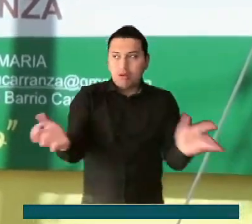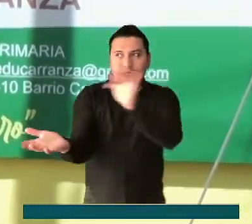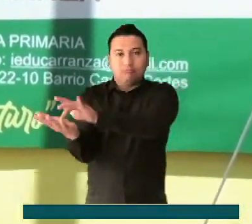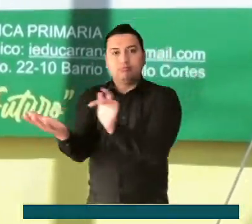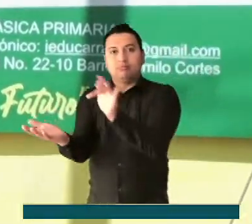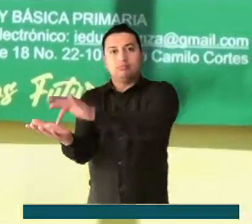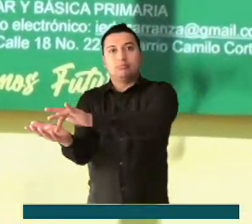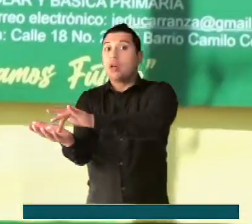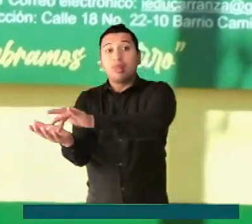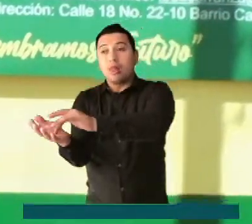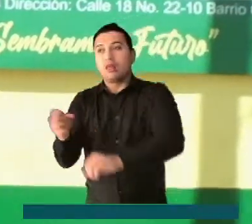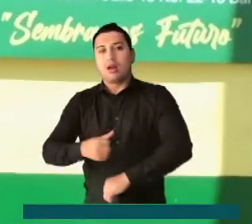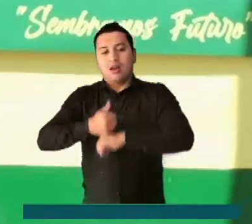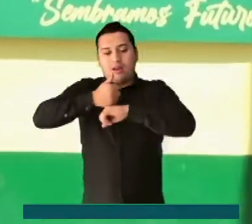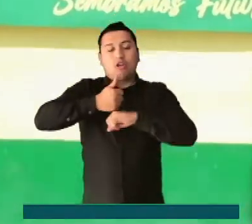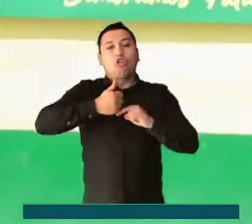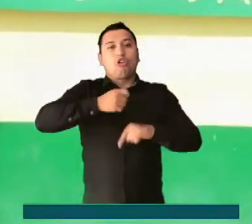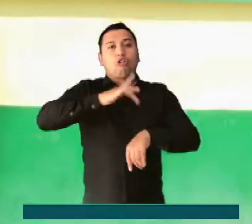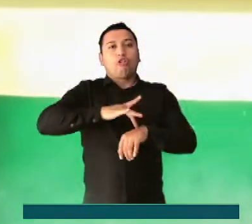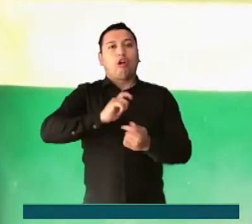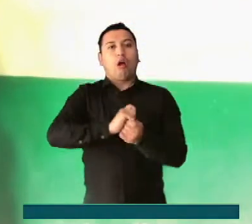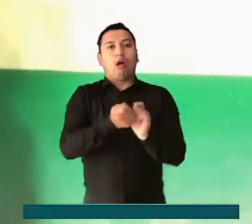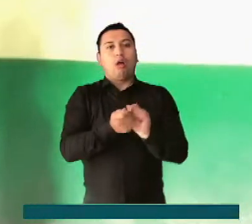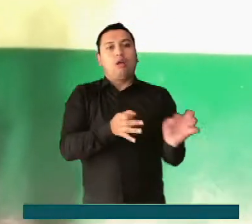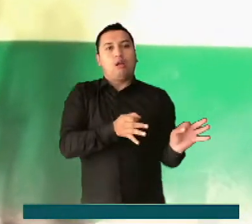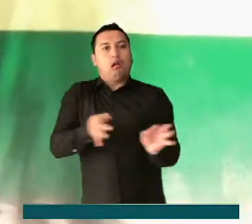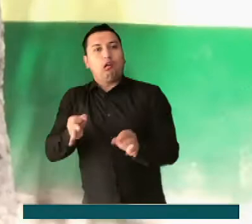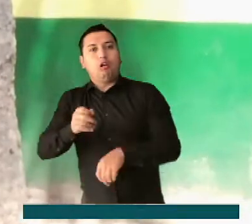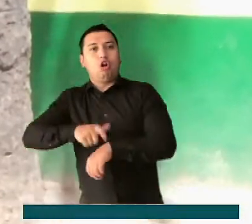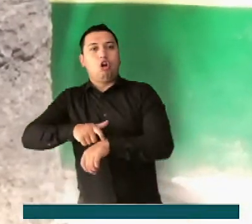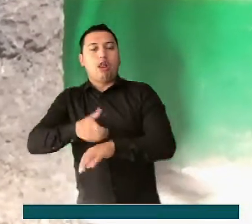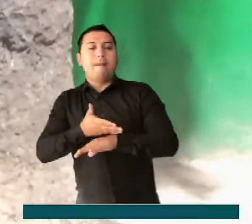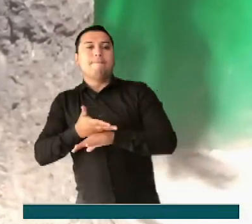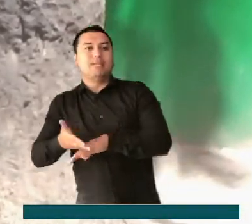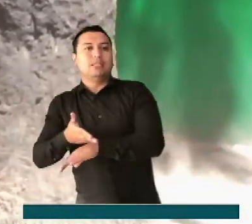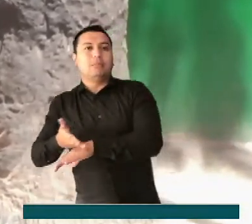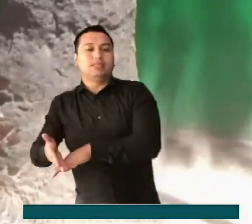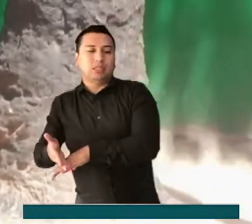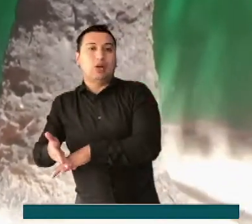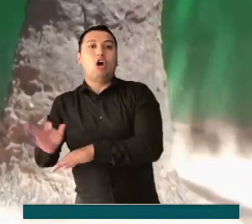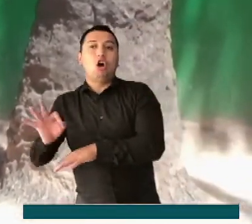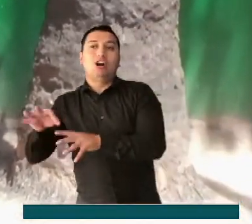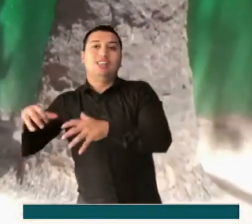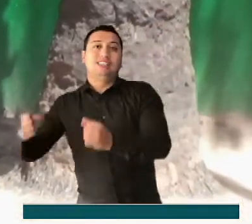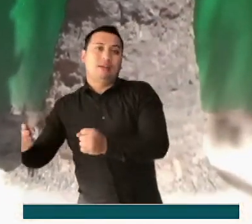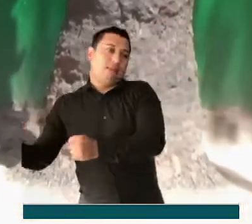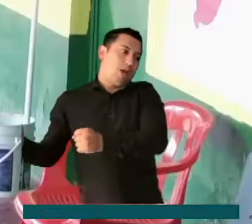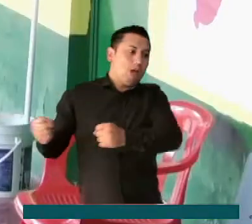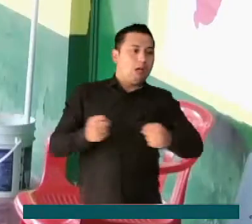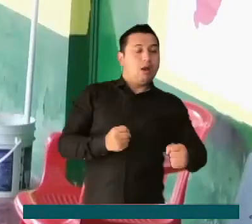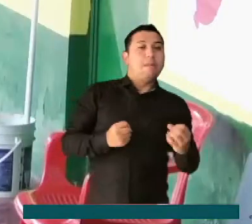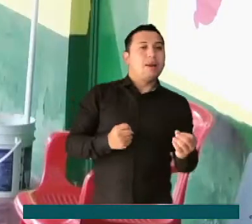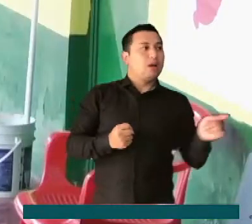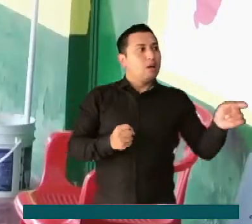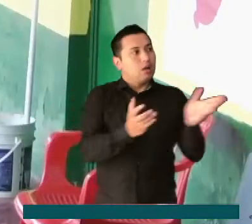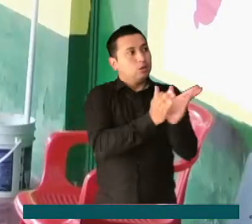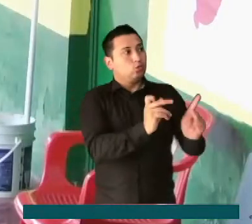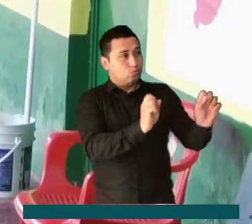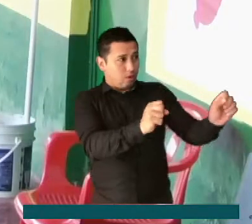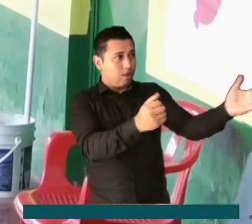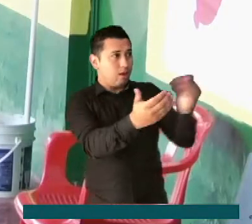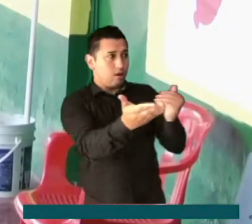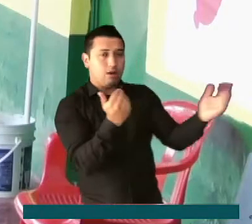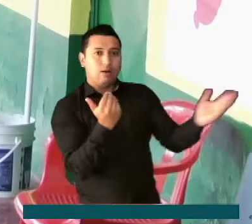han modificado sus horarios, incluso sus sedes, para que los estudiantes no falten a clase a causa de la falta de transporte. Las afectaciones